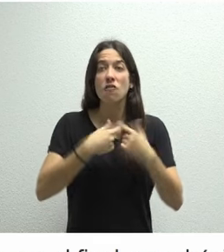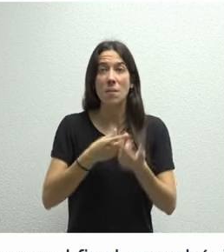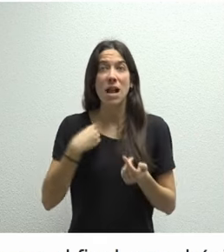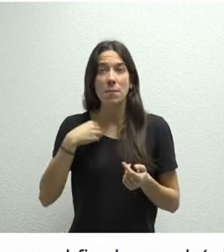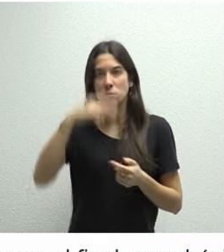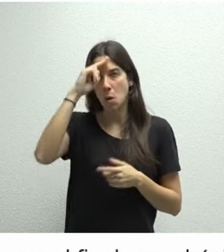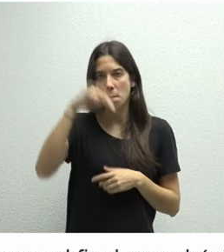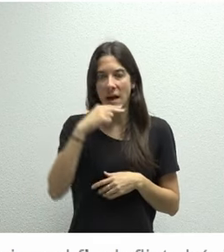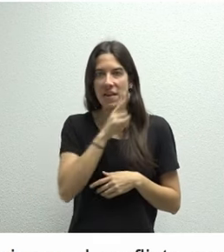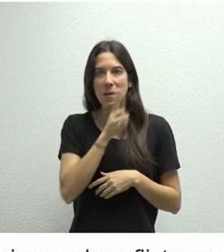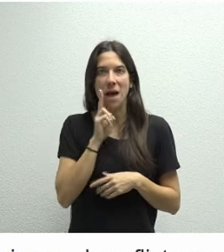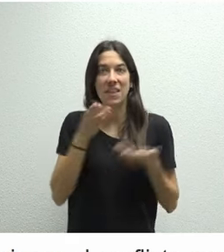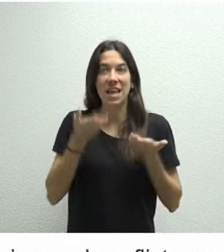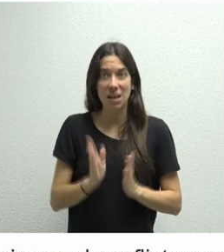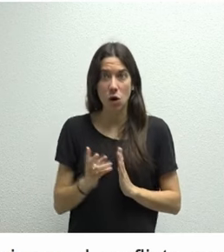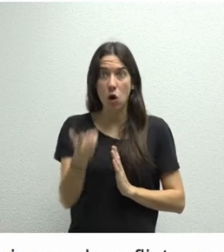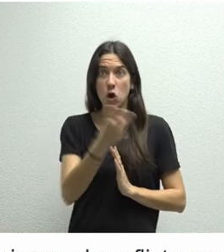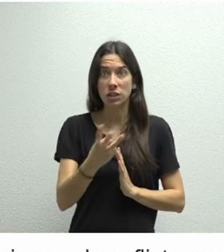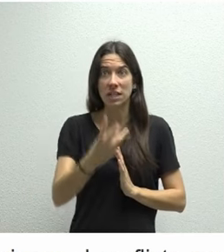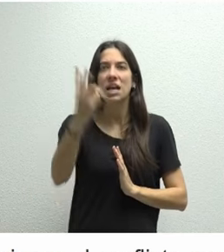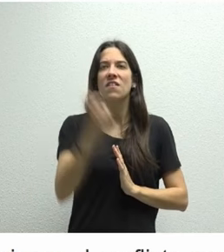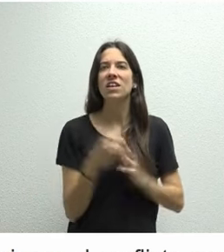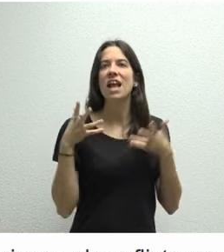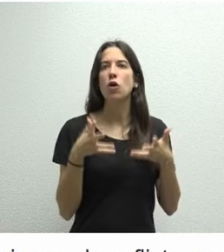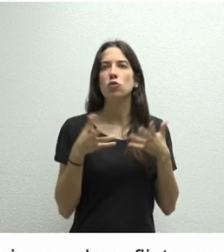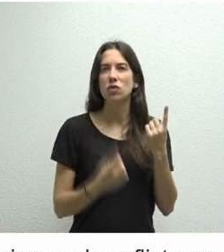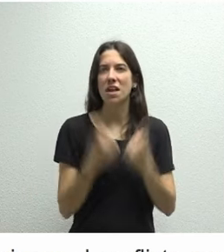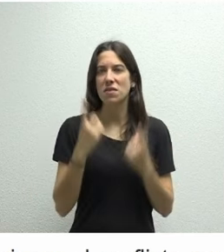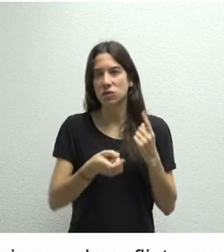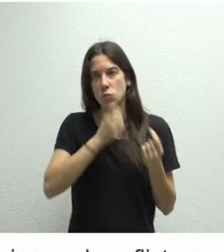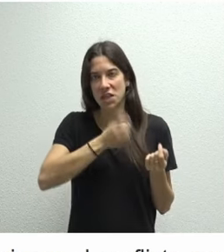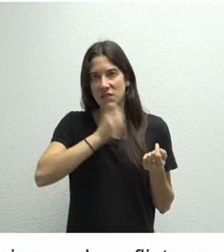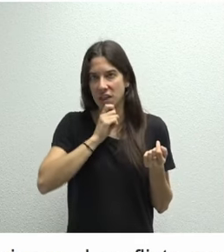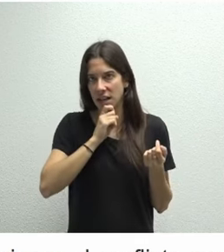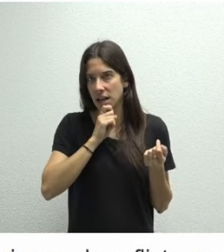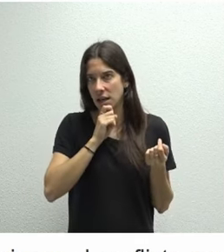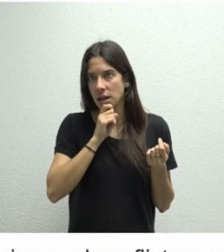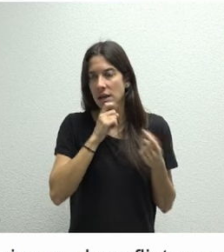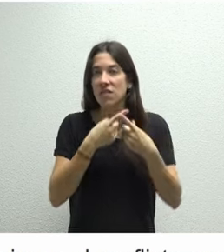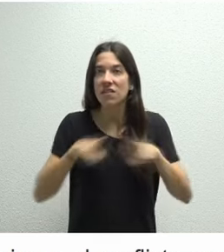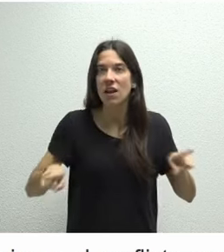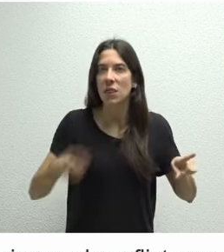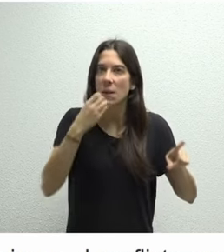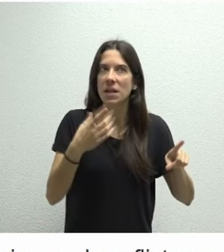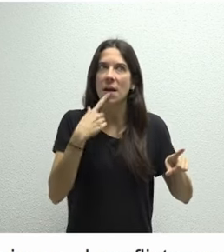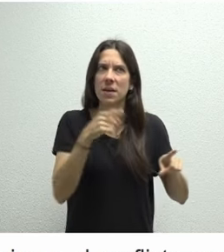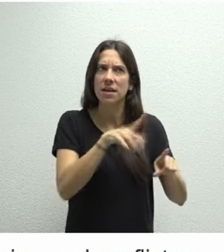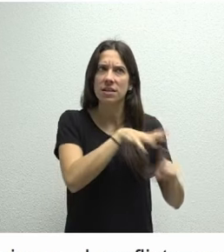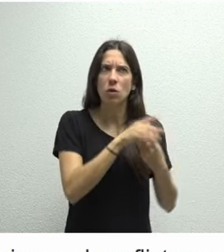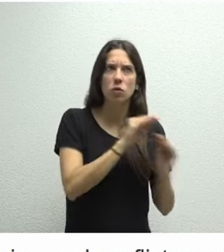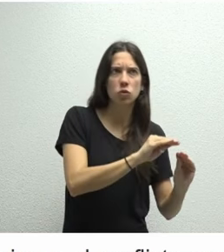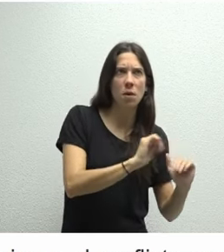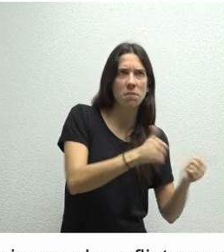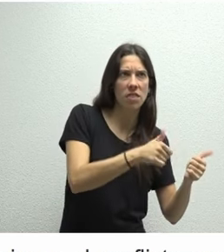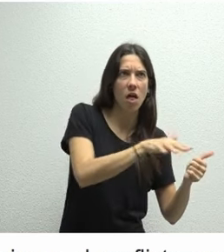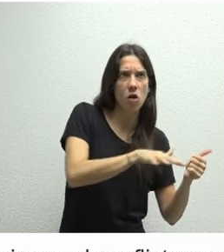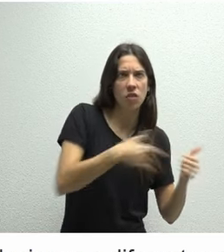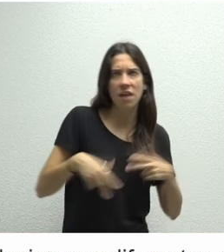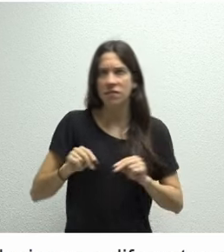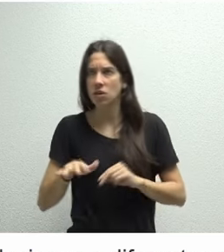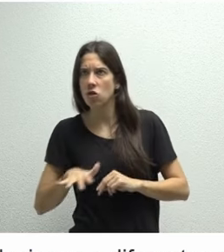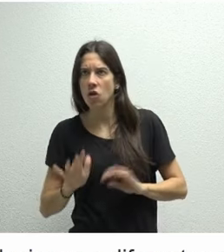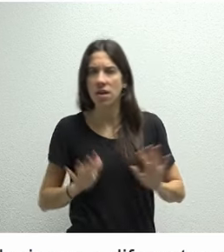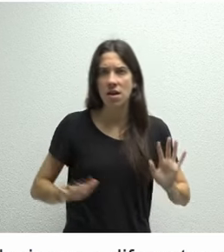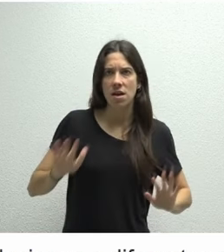consulta y es a veces muy muy muy complejo diferenciar dónde empieza una cosa y dónde termina otra cosa entonces para